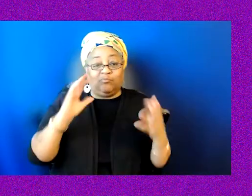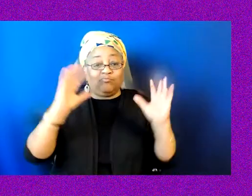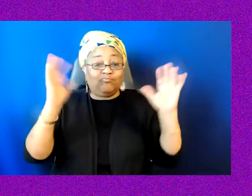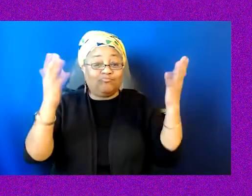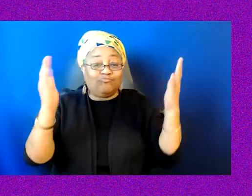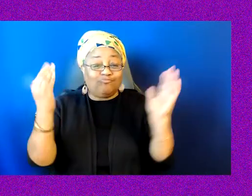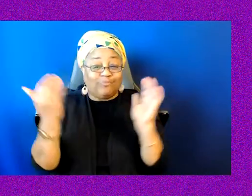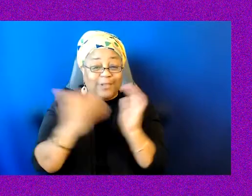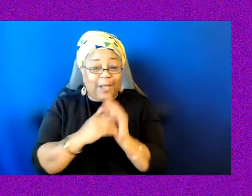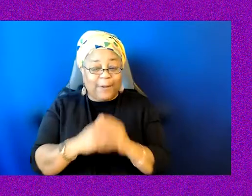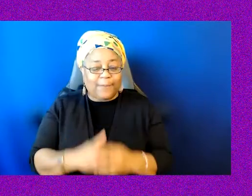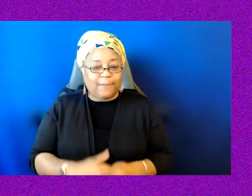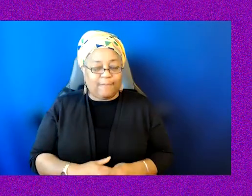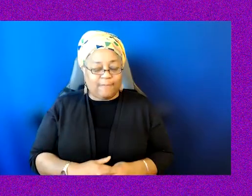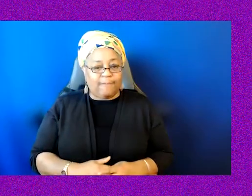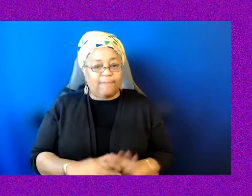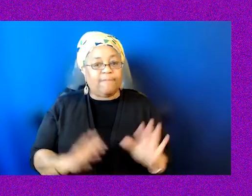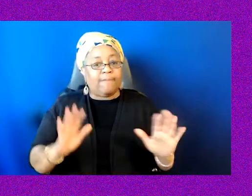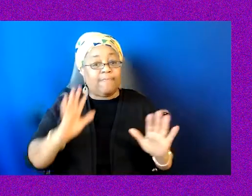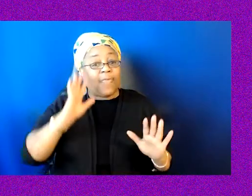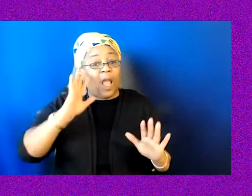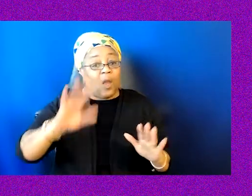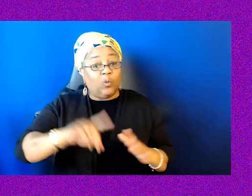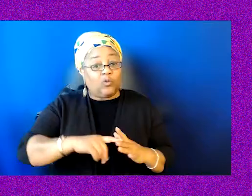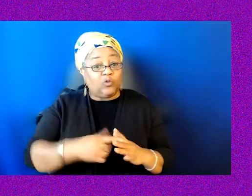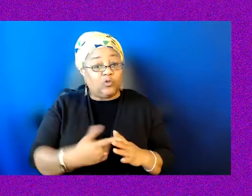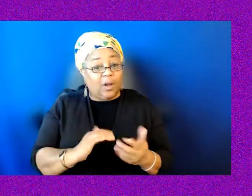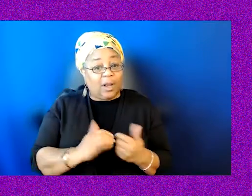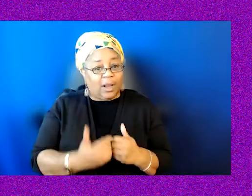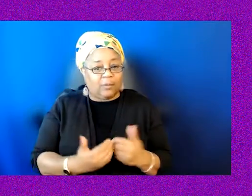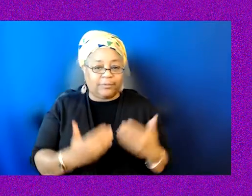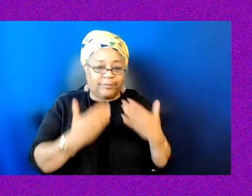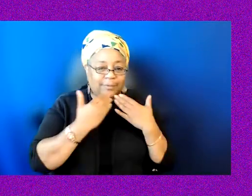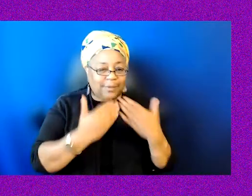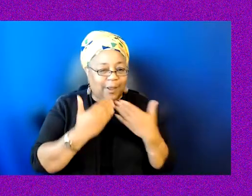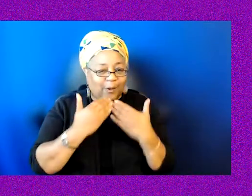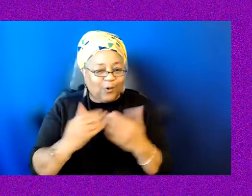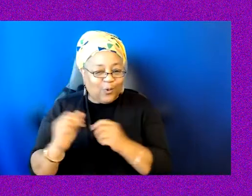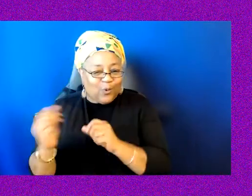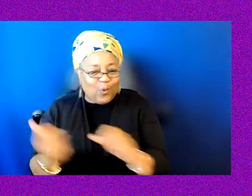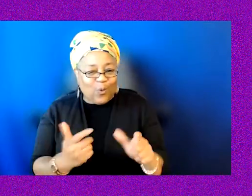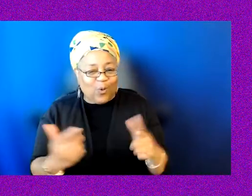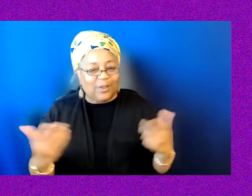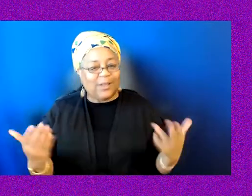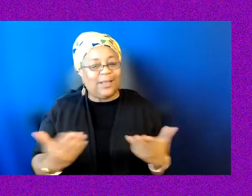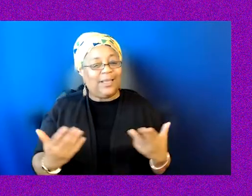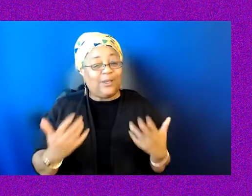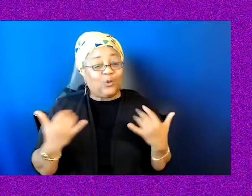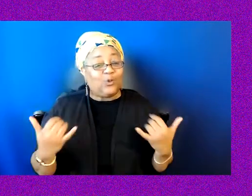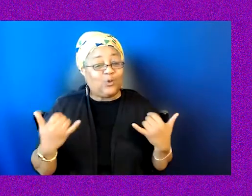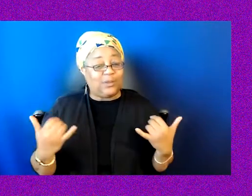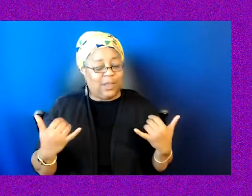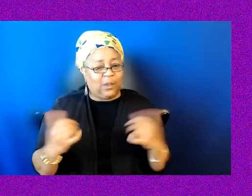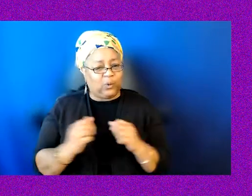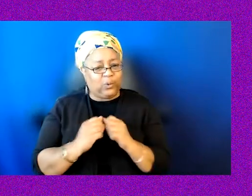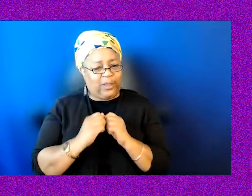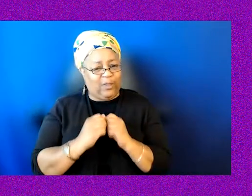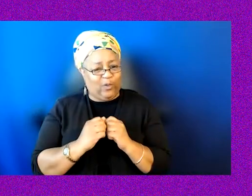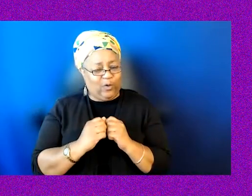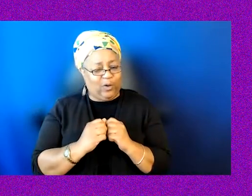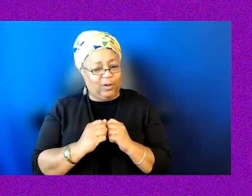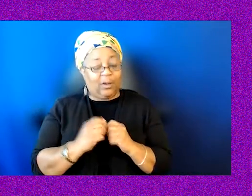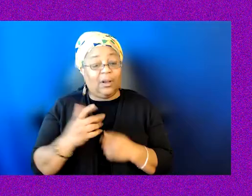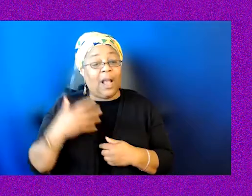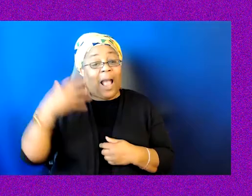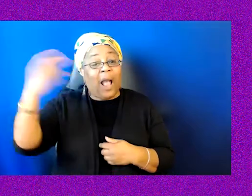And I want to start by saying thank you. Y quiero empezar a decir que gracias a todos que